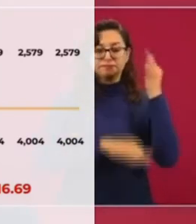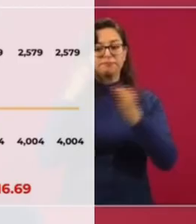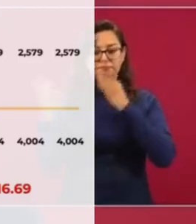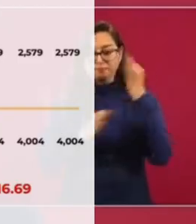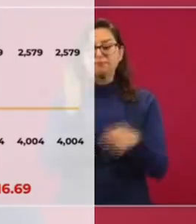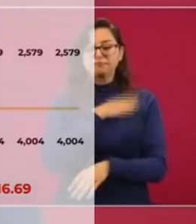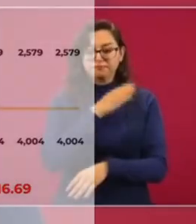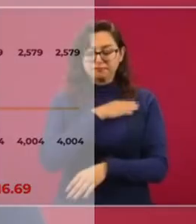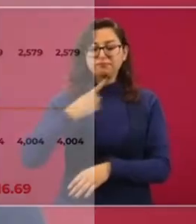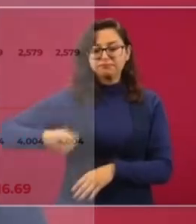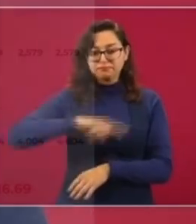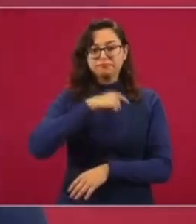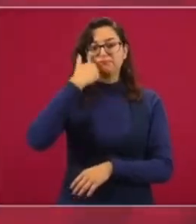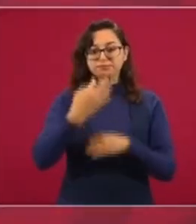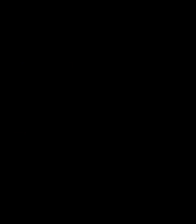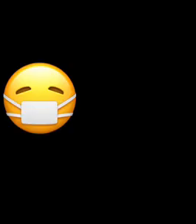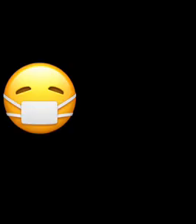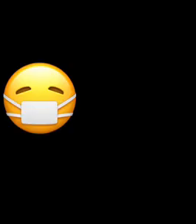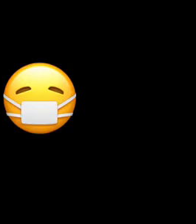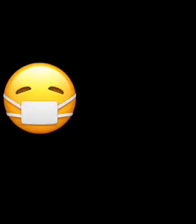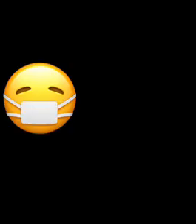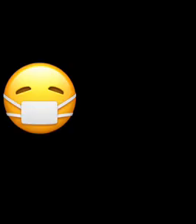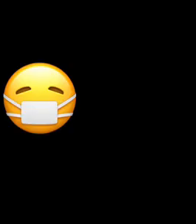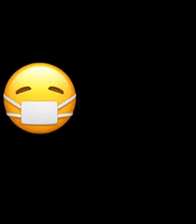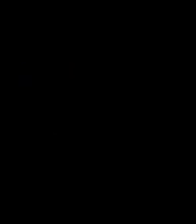buena que queríamos transmitir a ustedes